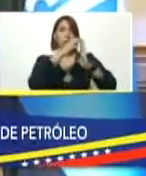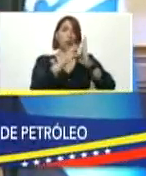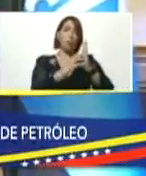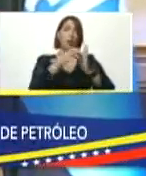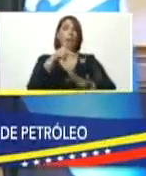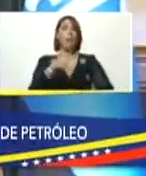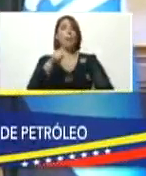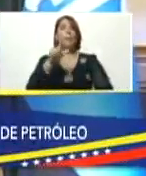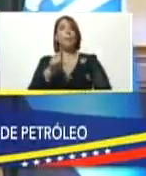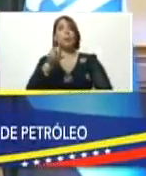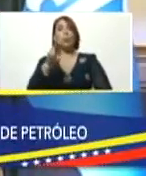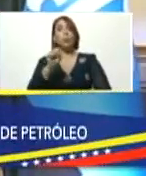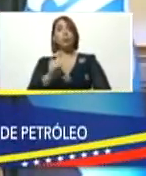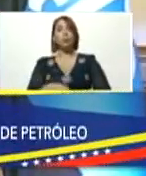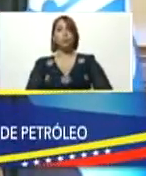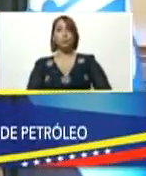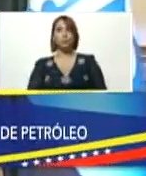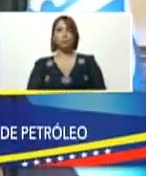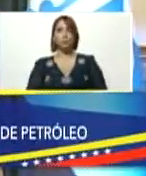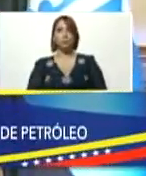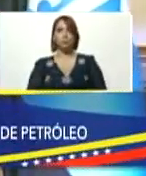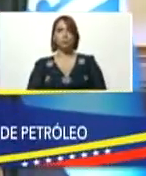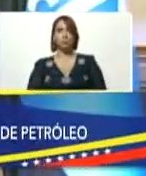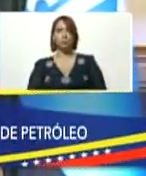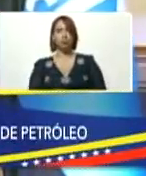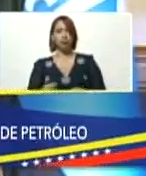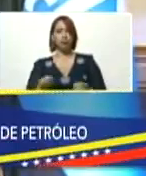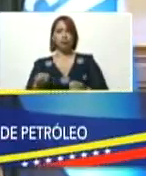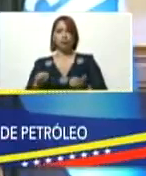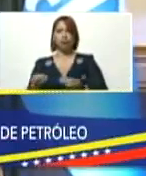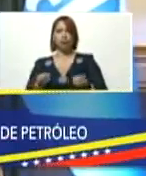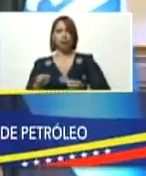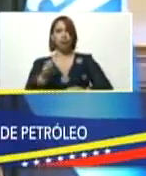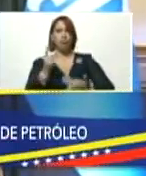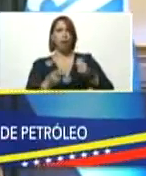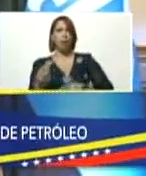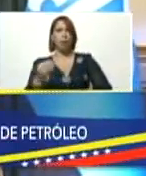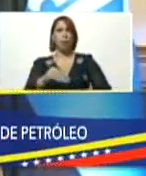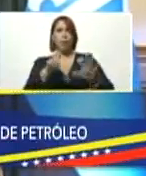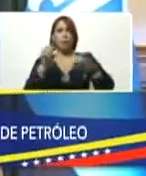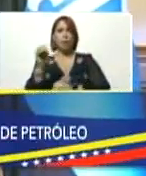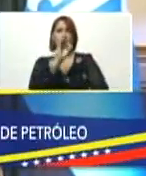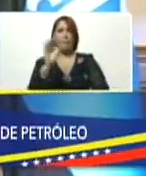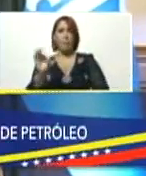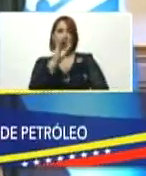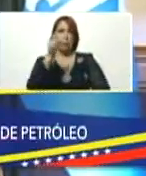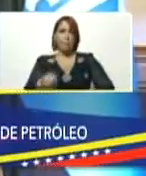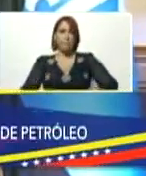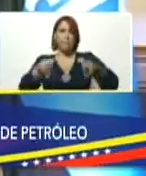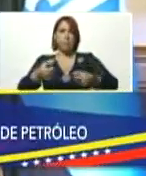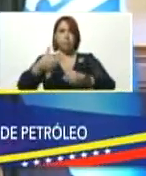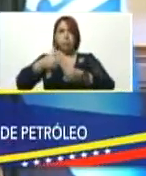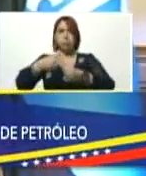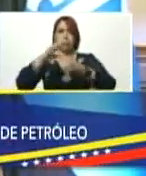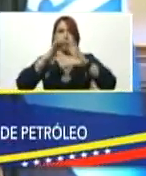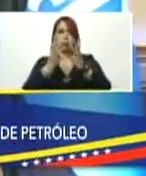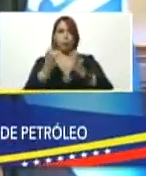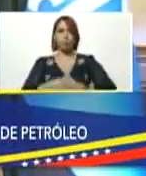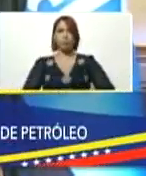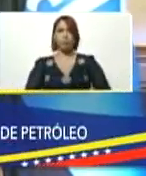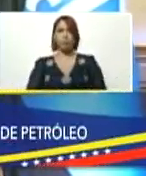Plus, que controla algo más del 60% del mercado petrolero mundial